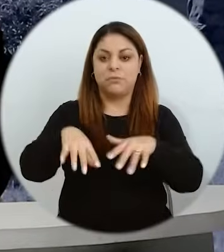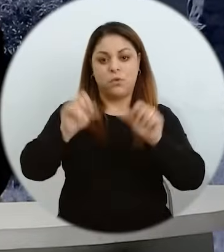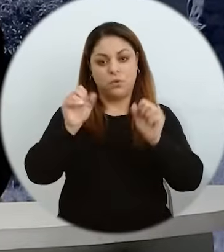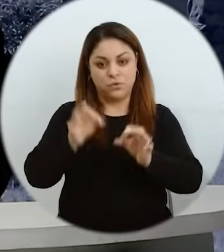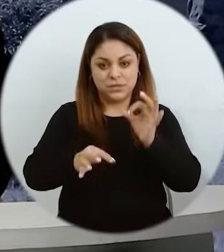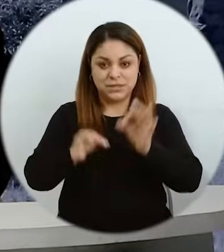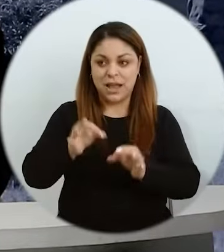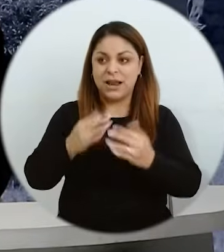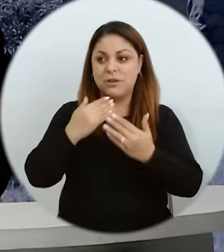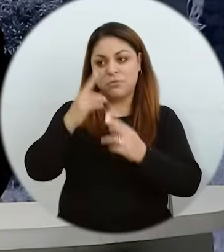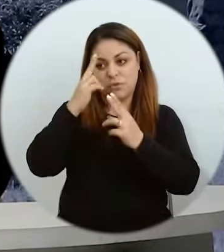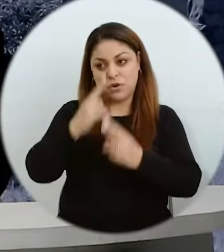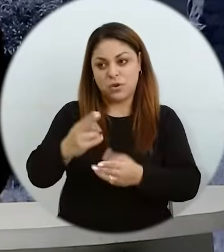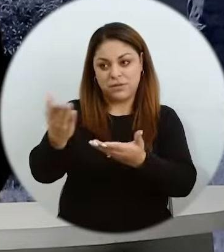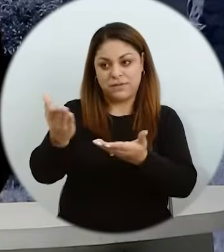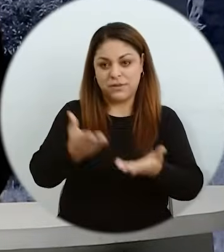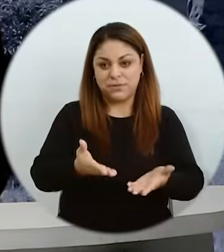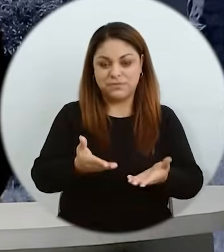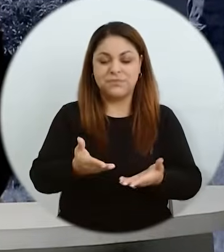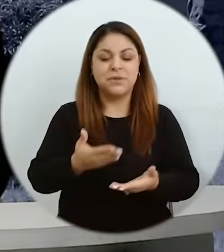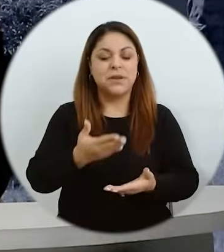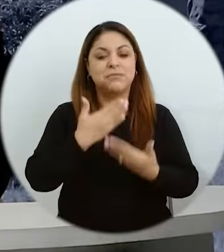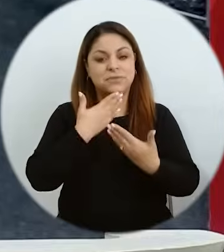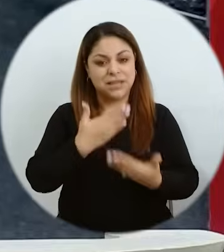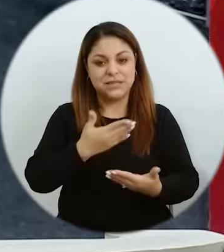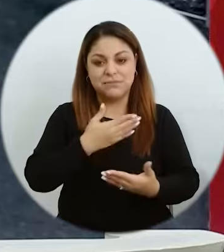con nosotros, un honor tenerlo aquí. Muchas gracias.